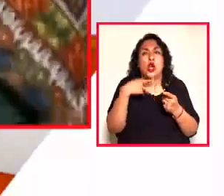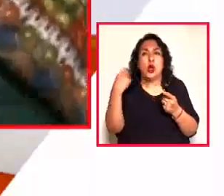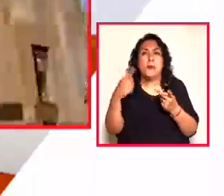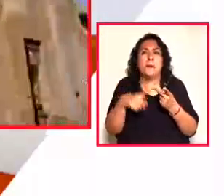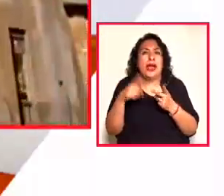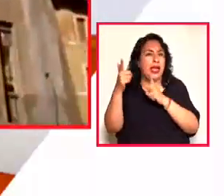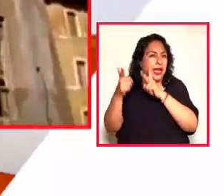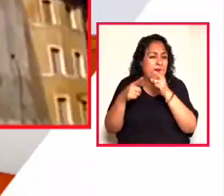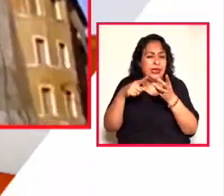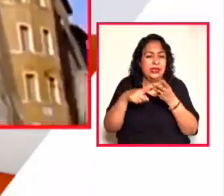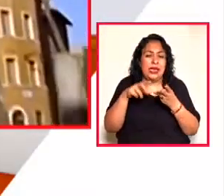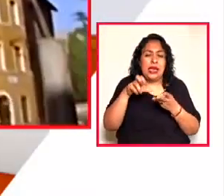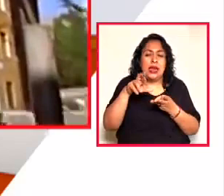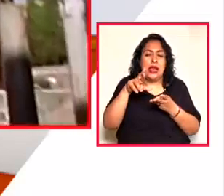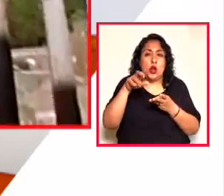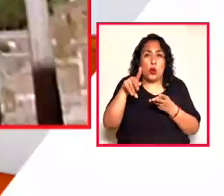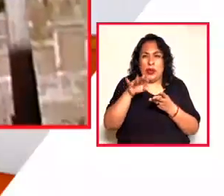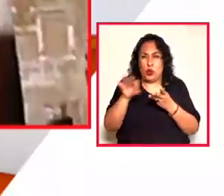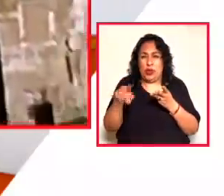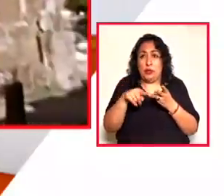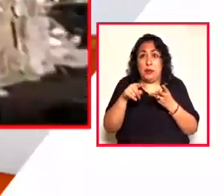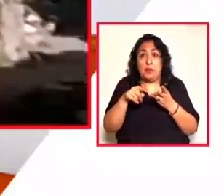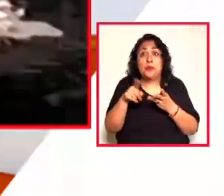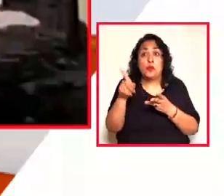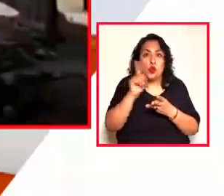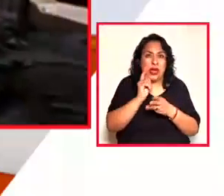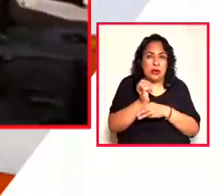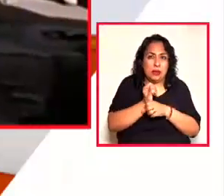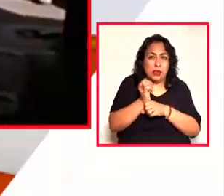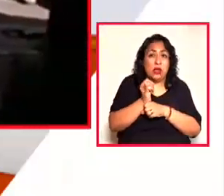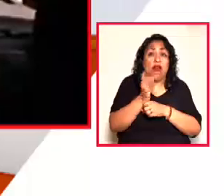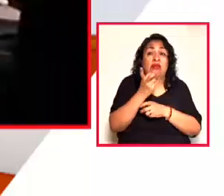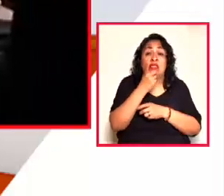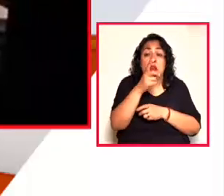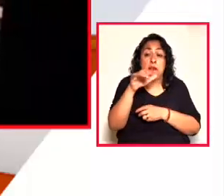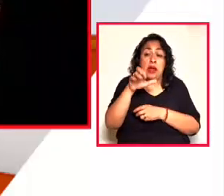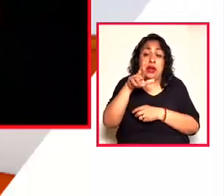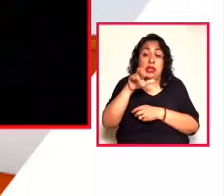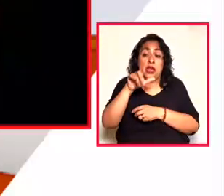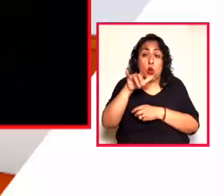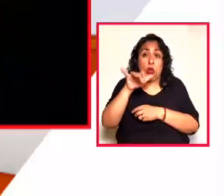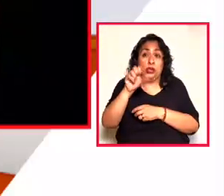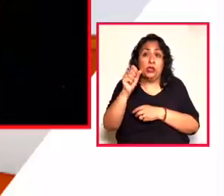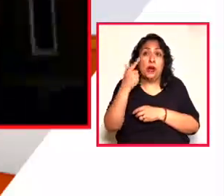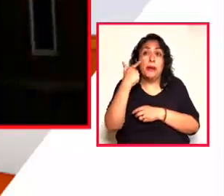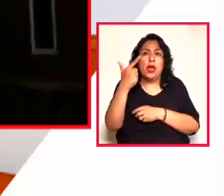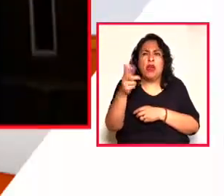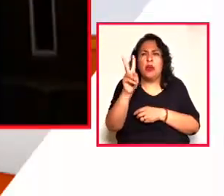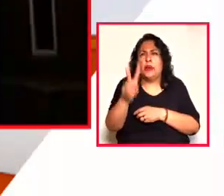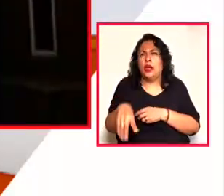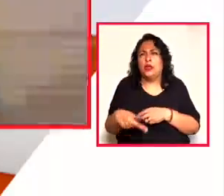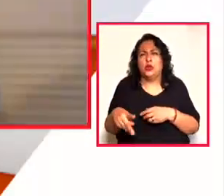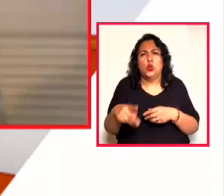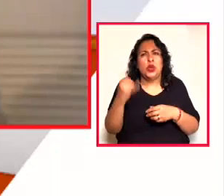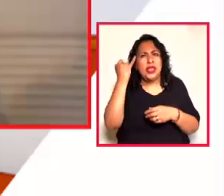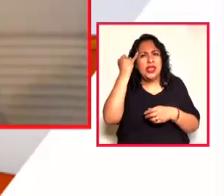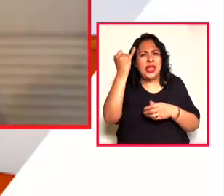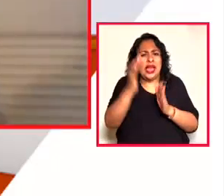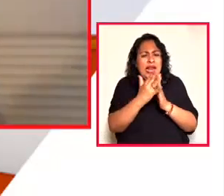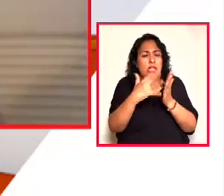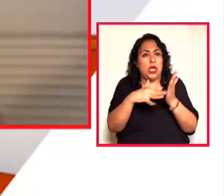Es en esta última ciudad donde la investigadora señala que María Luisa Puga encontró la plenitud de su idea de literatura. Y